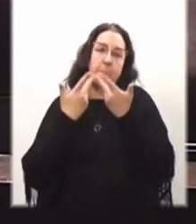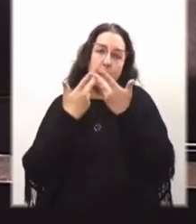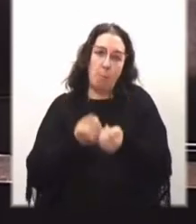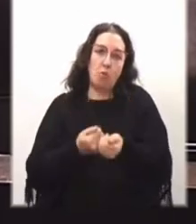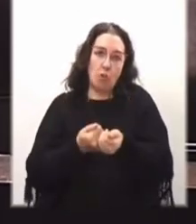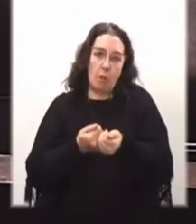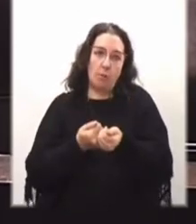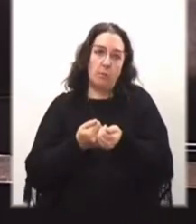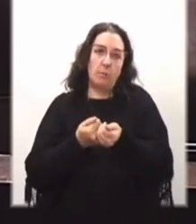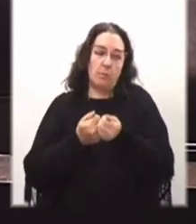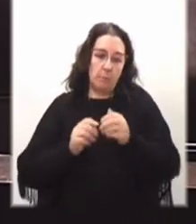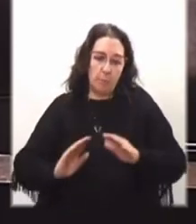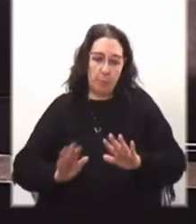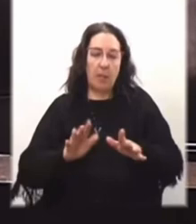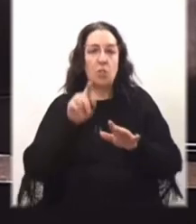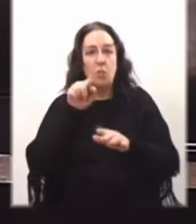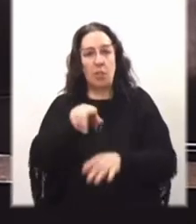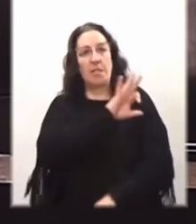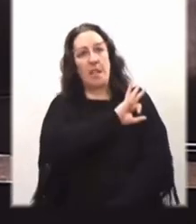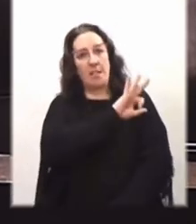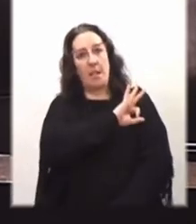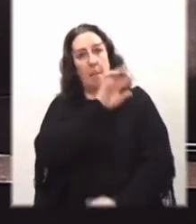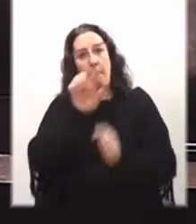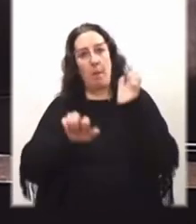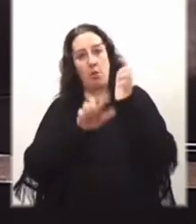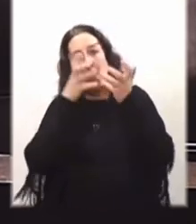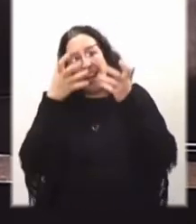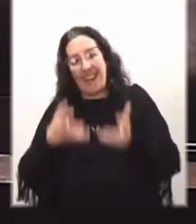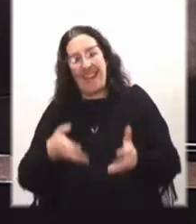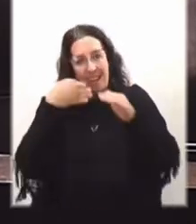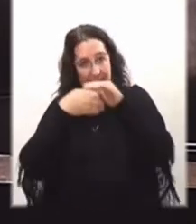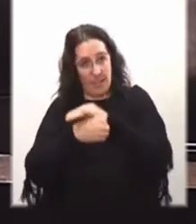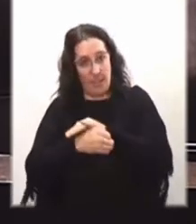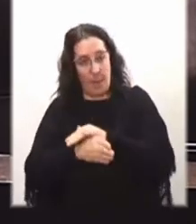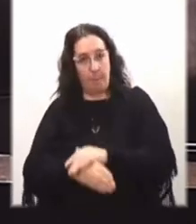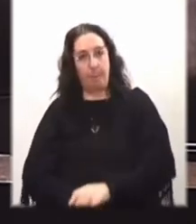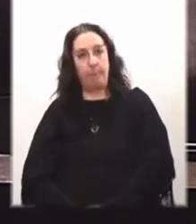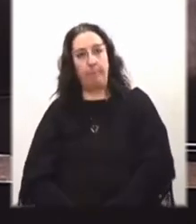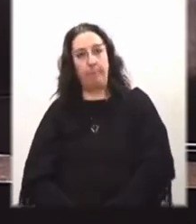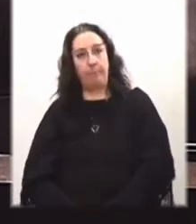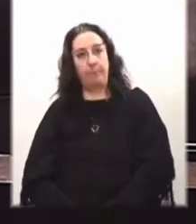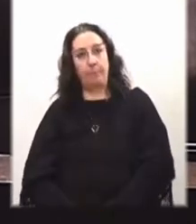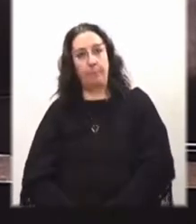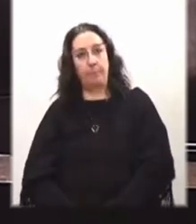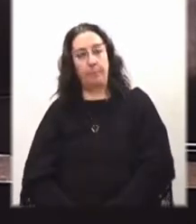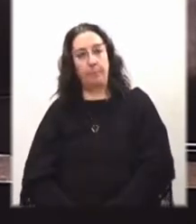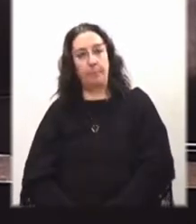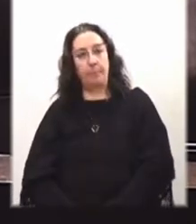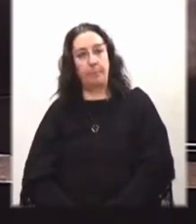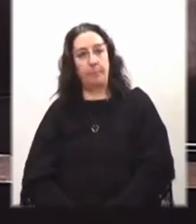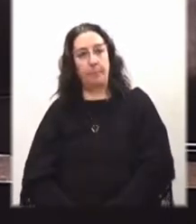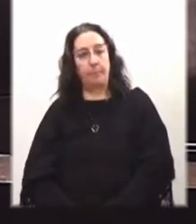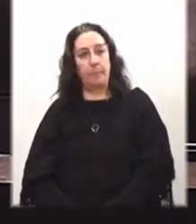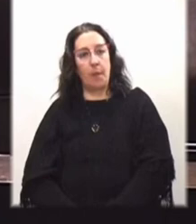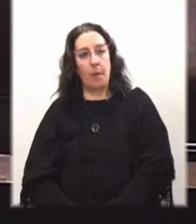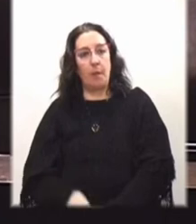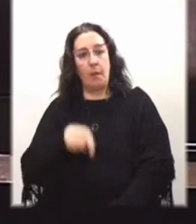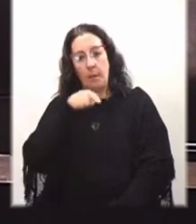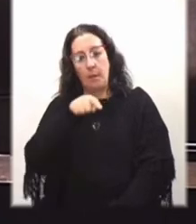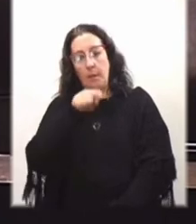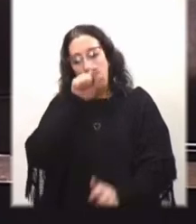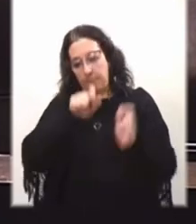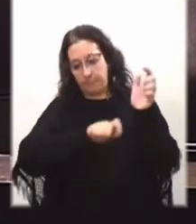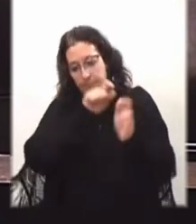apoyar en la preparación de ese examen a quienes iban a ingresar en sus respectivas facultades. Esa gente,